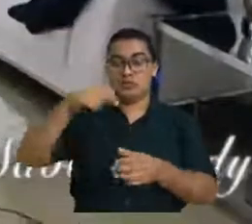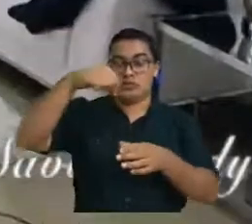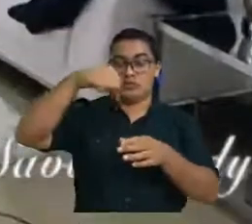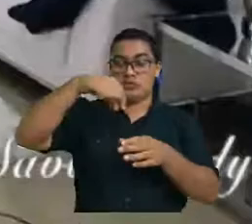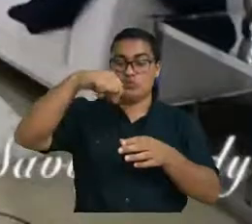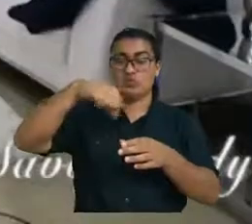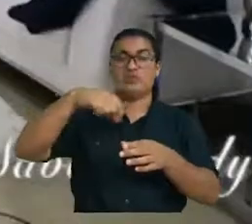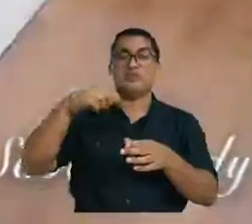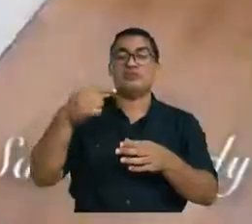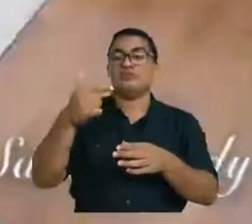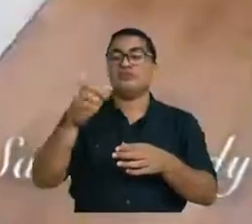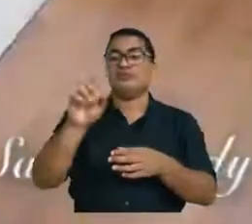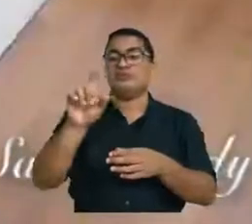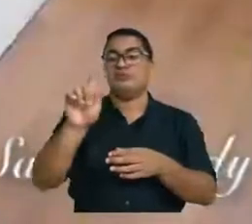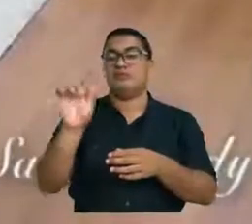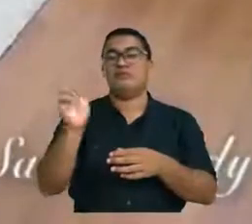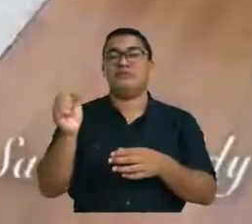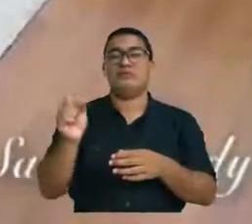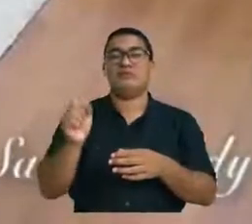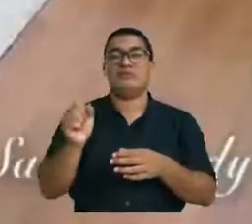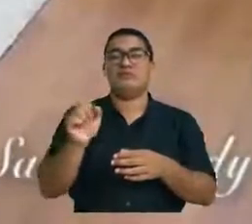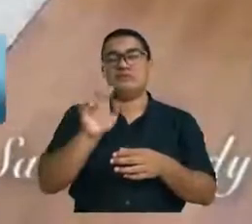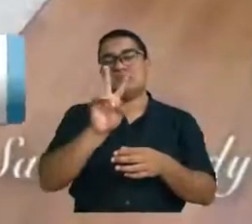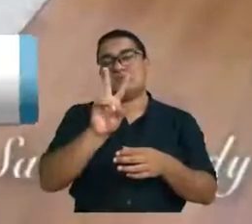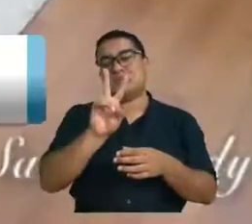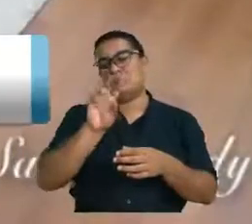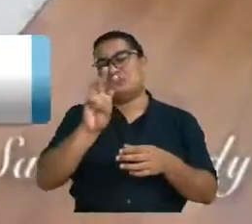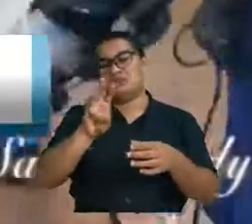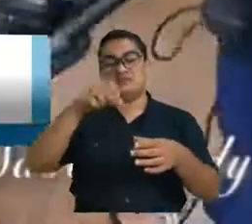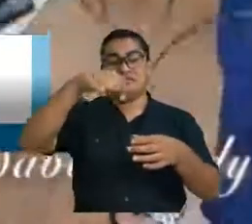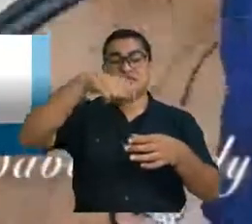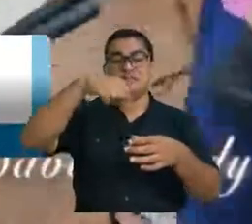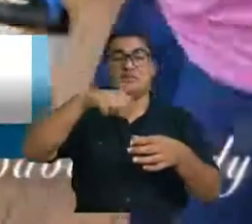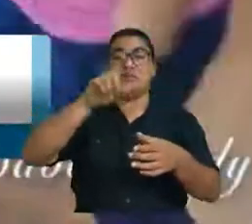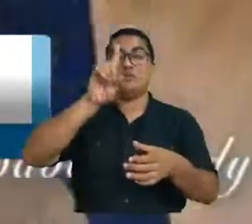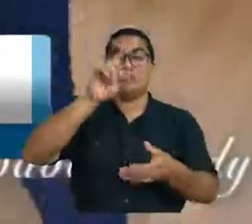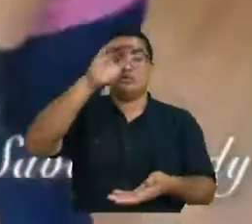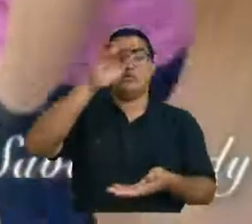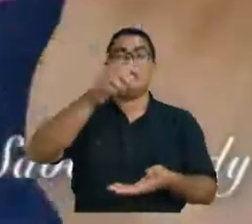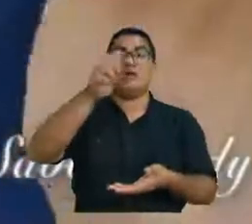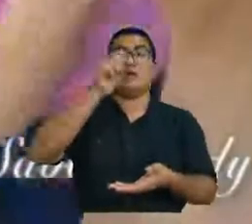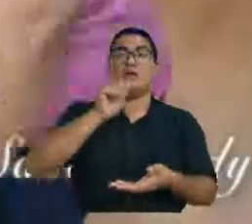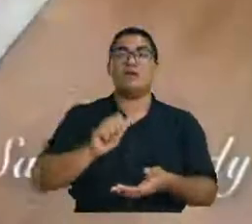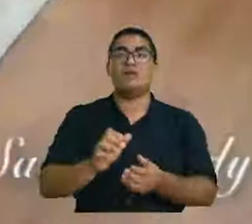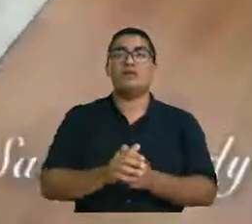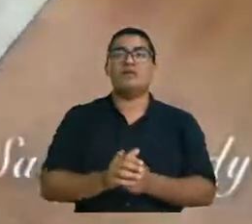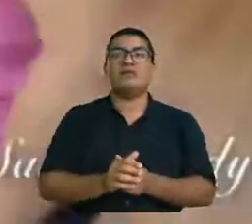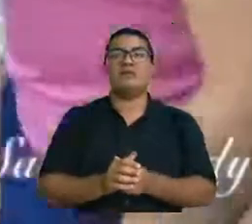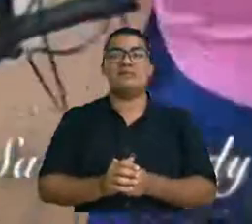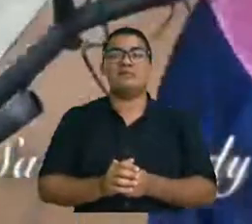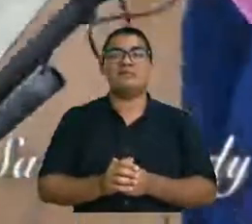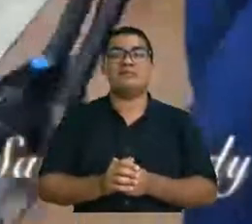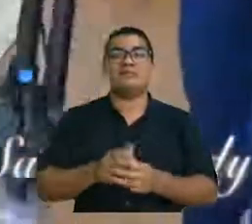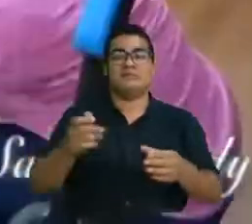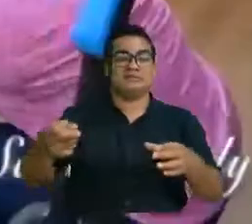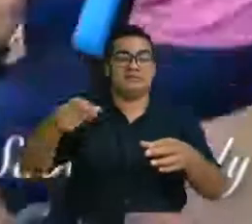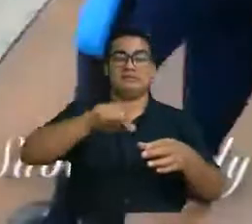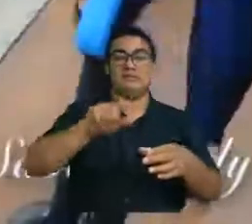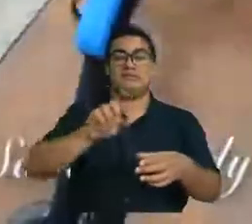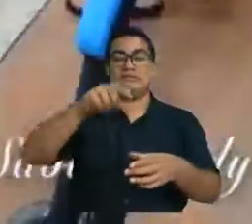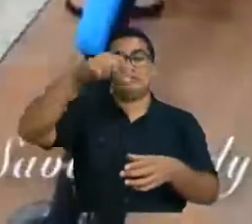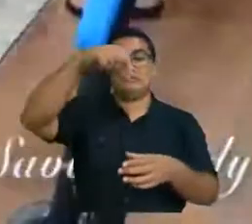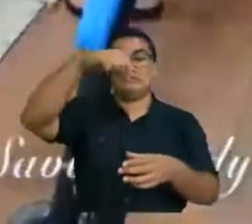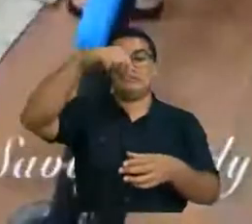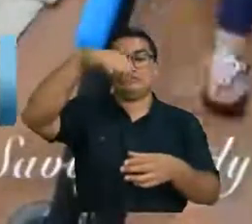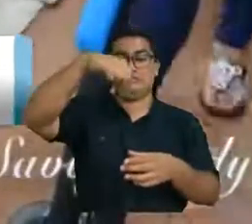Normalmente nosotros podemos aplicar de 2 a 3 gotas en un litro de agua. no usar en cucharada, sino ya, con un